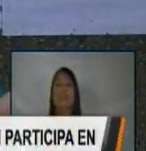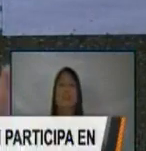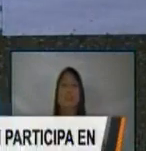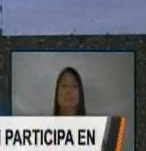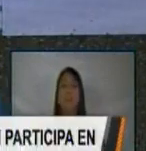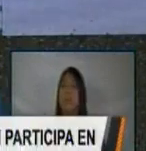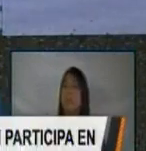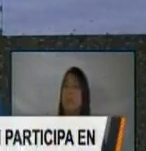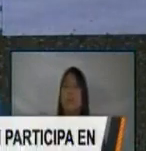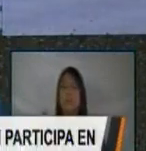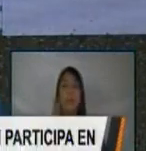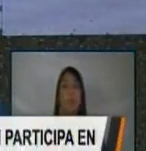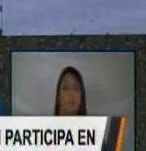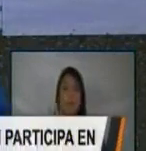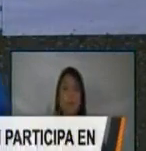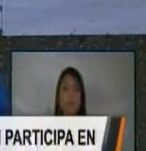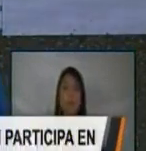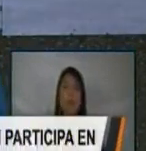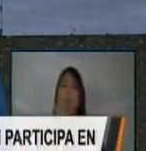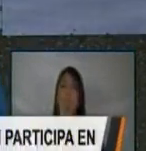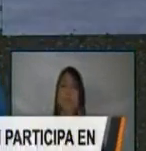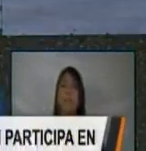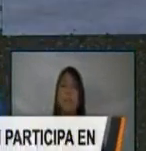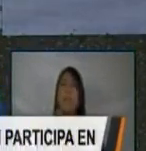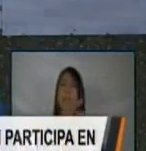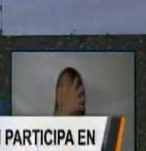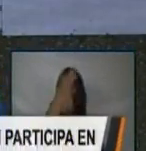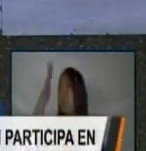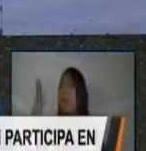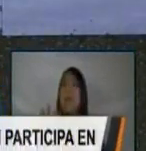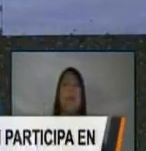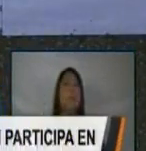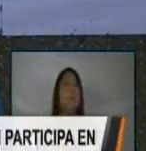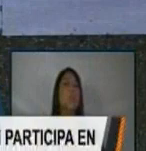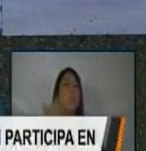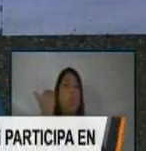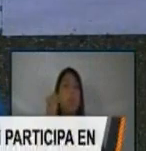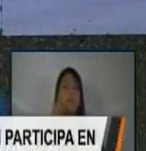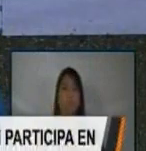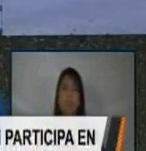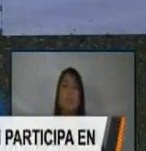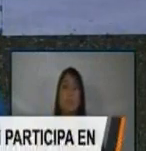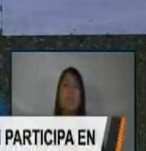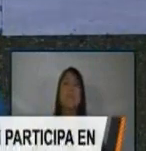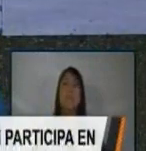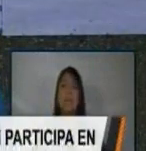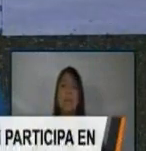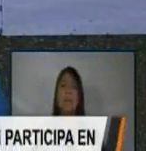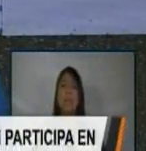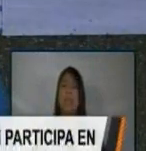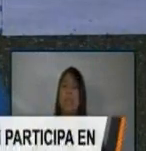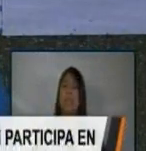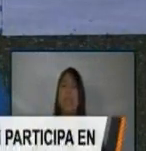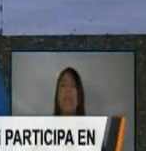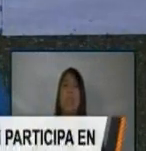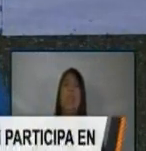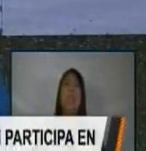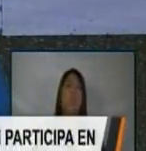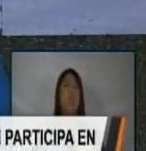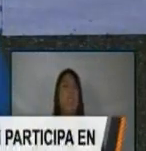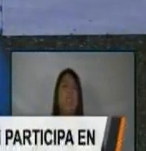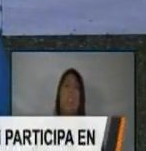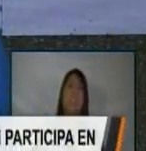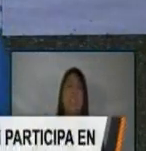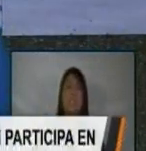llegar al parque, encontrar un parque totalmente renovado, sino también no nos cueste mucho llegar por la calle, que esté en buen